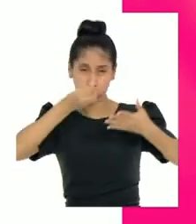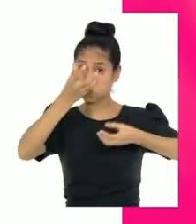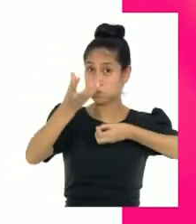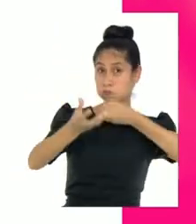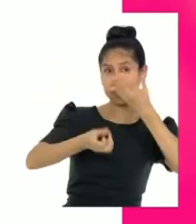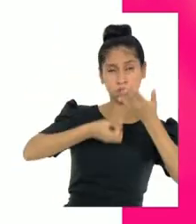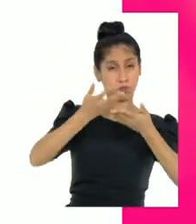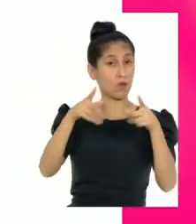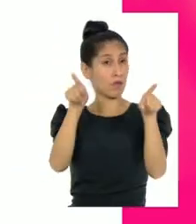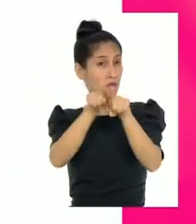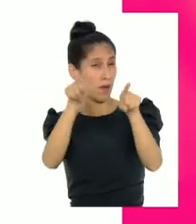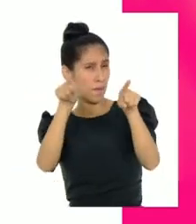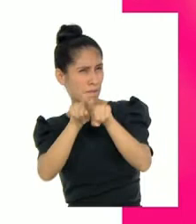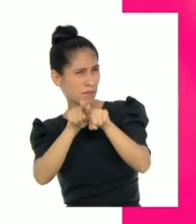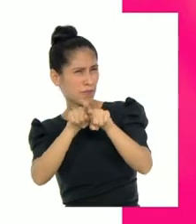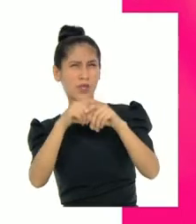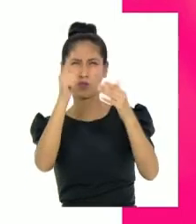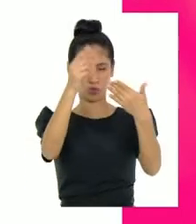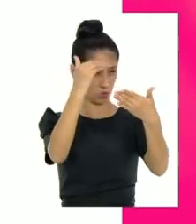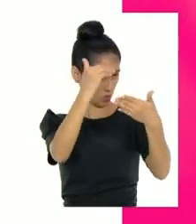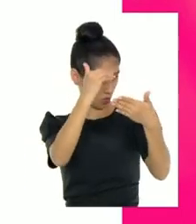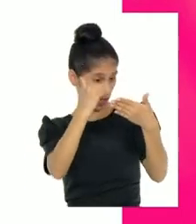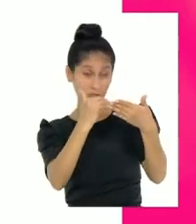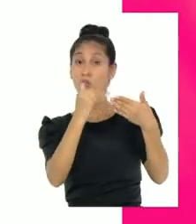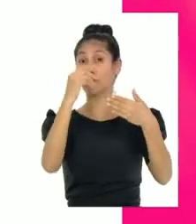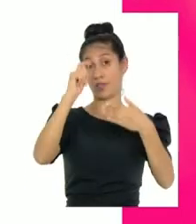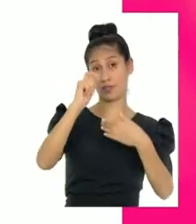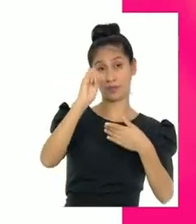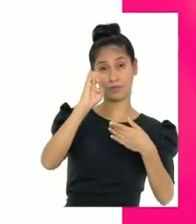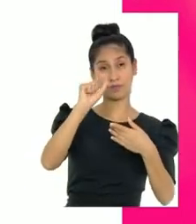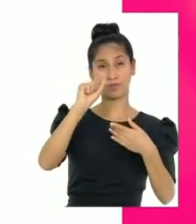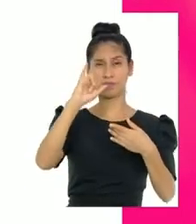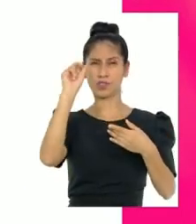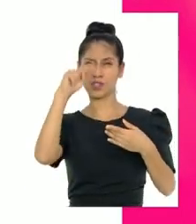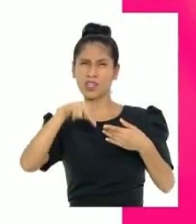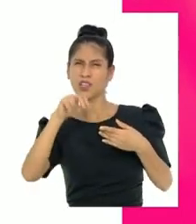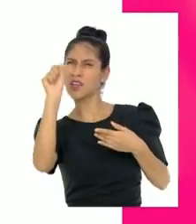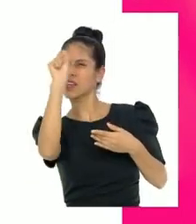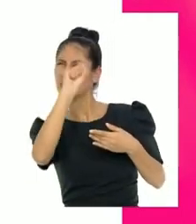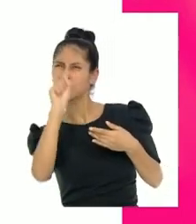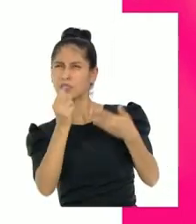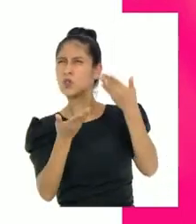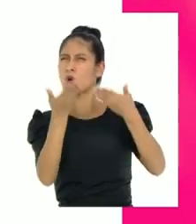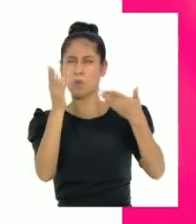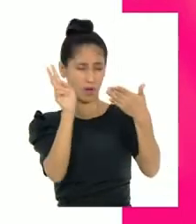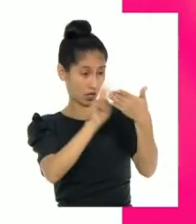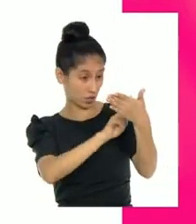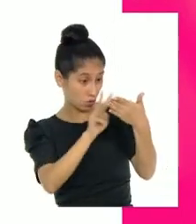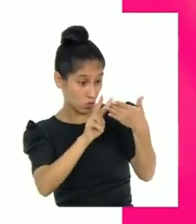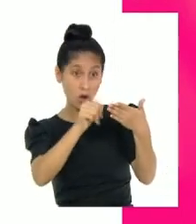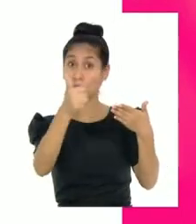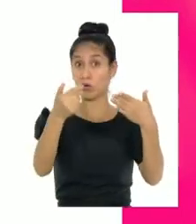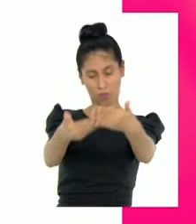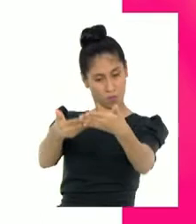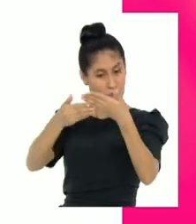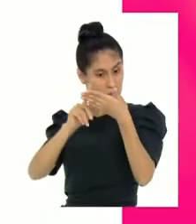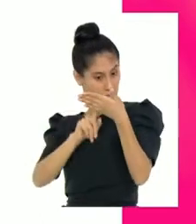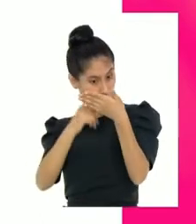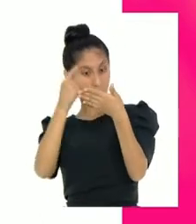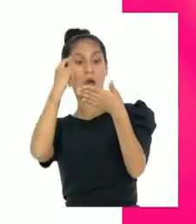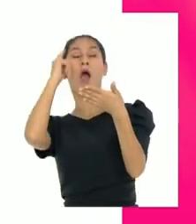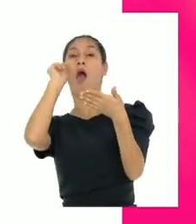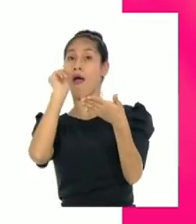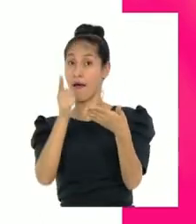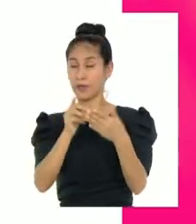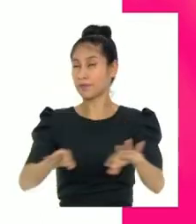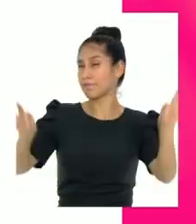inclina a demostrar o refutar una tesis. El objetivo de esto es influir en nuestro entorno. Es